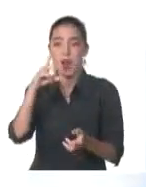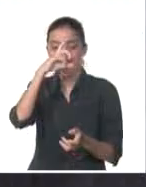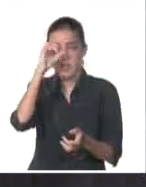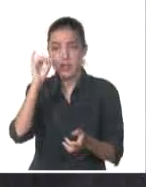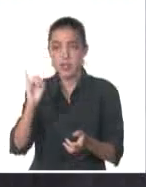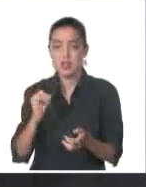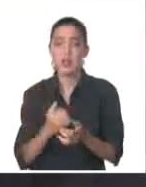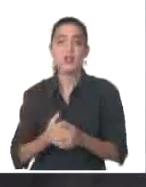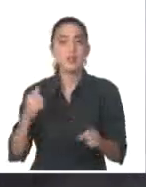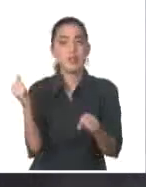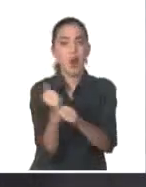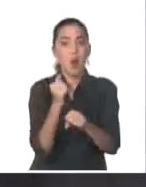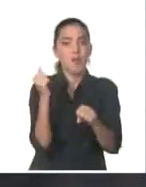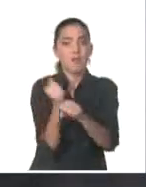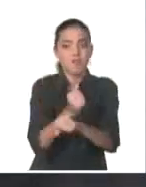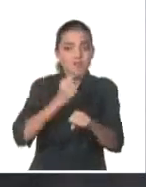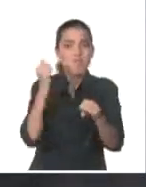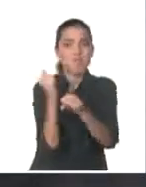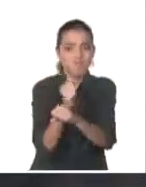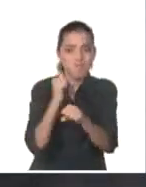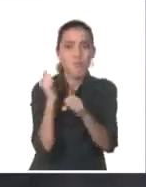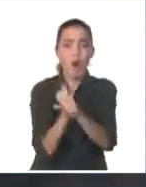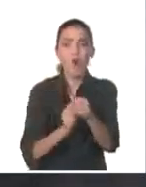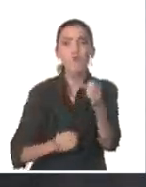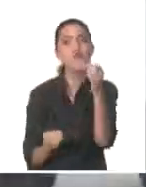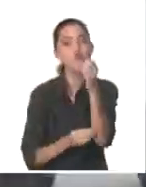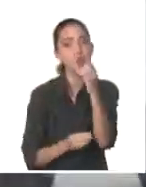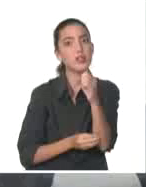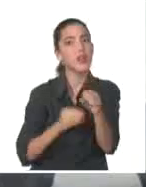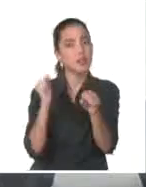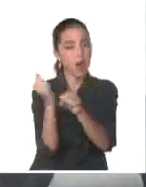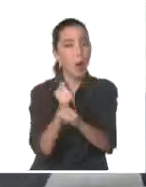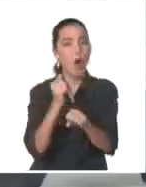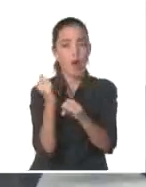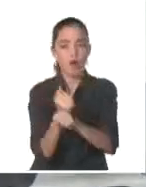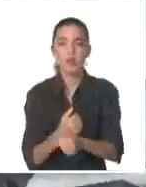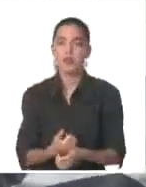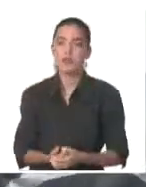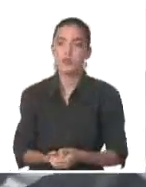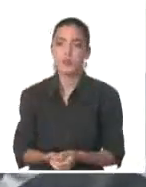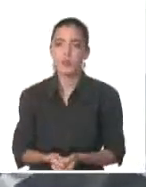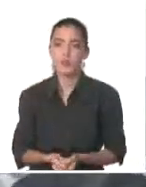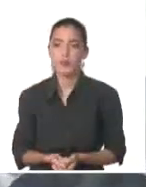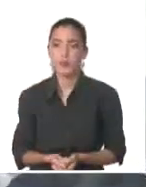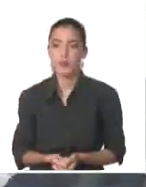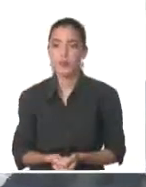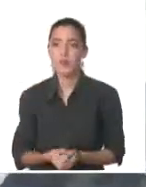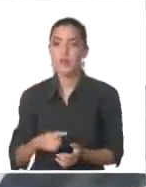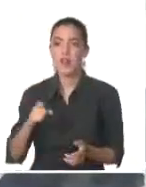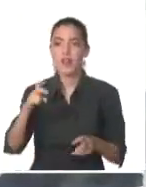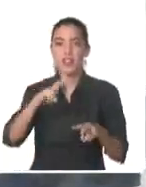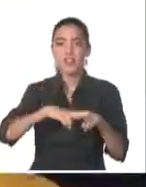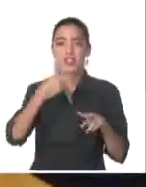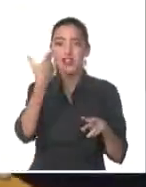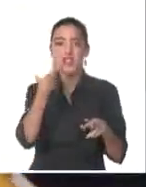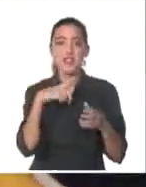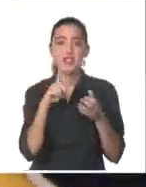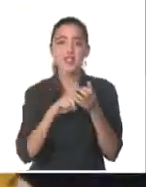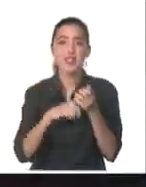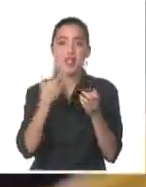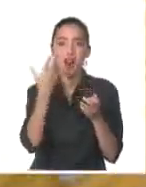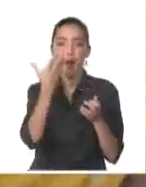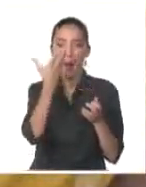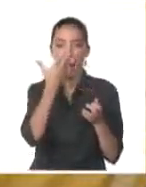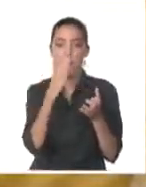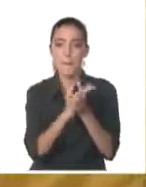Recuerden ustedes al general Espinosa al frente de todos nosotros, los ministros. Ahí está Inés María, aquí está Toño. Trajimos a Nancy otra vez